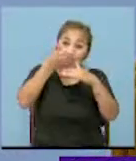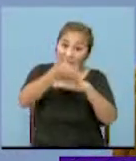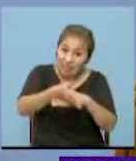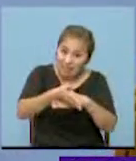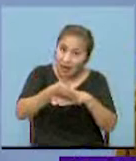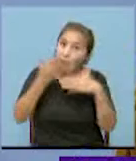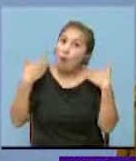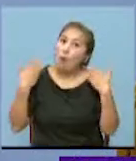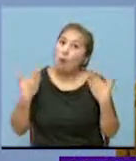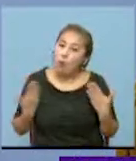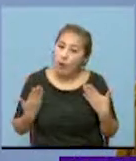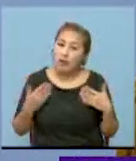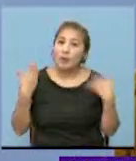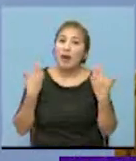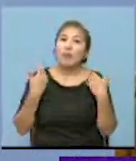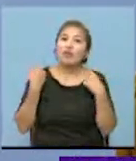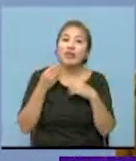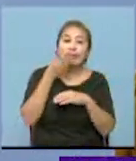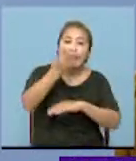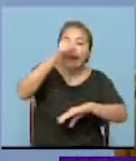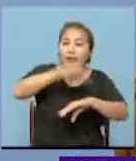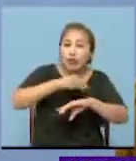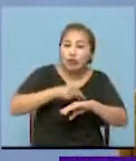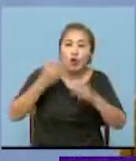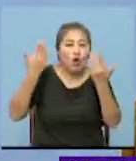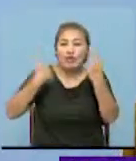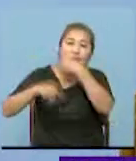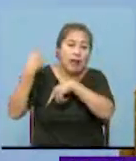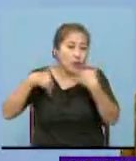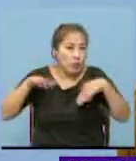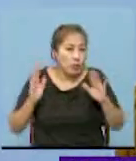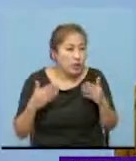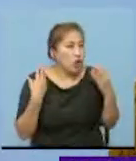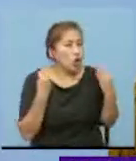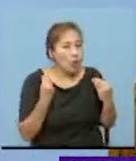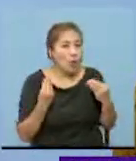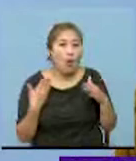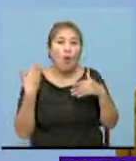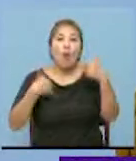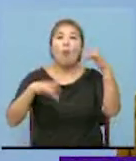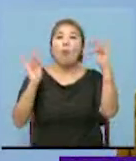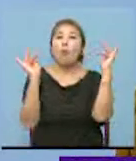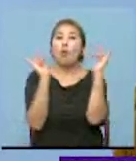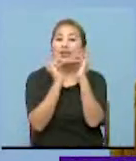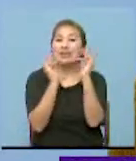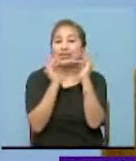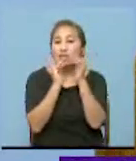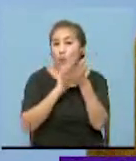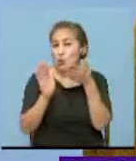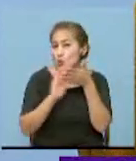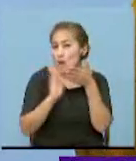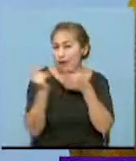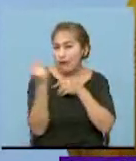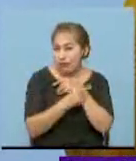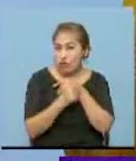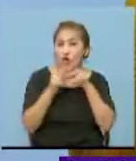nueva credencial para que tenga validez. ¿Cómo activo esta credencial? Bueno, hay que ingresar a un sitio